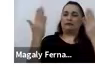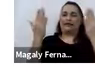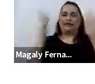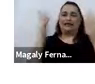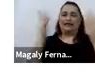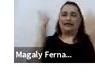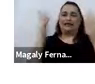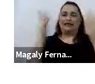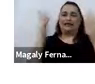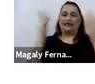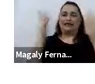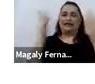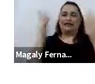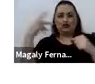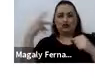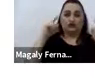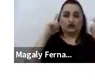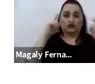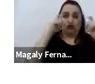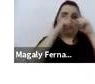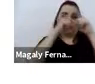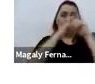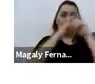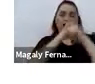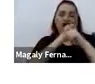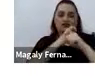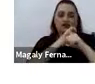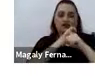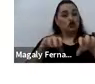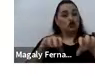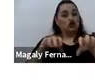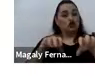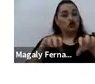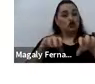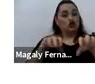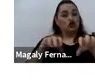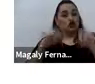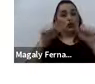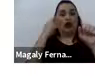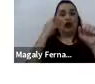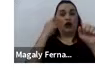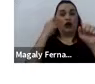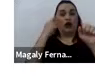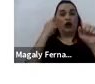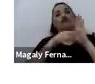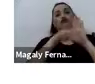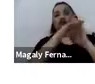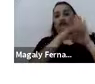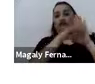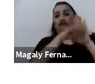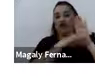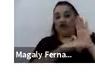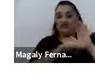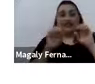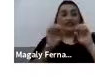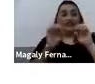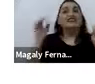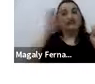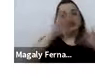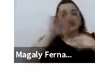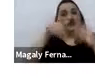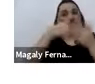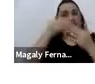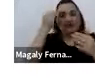muchísimos riesgos y complicaciones en tomarlo como referencia. Y por lo tanto yo creo que a nadie escapa la importancia en